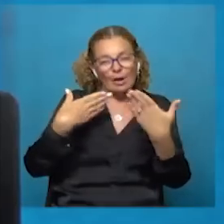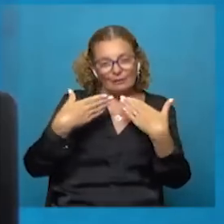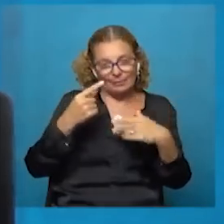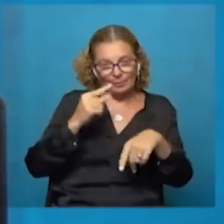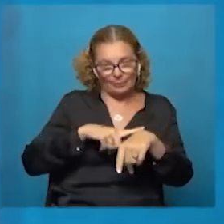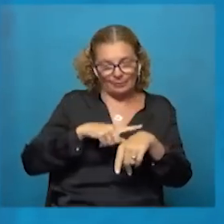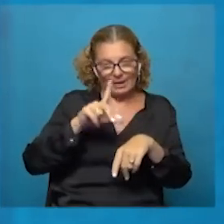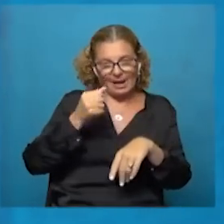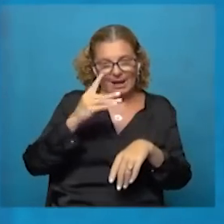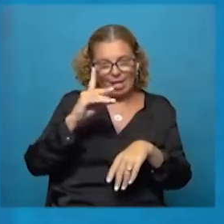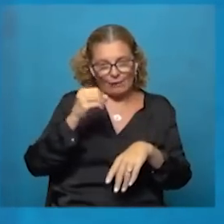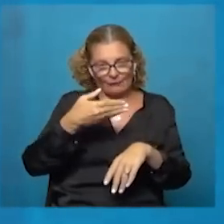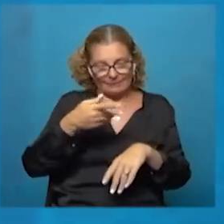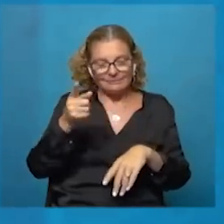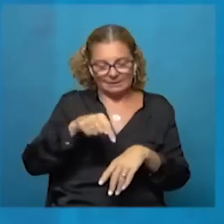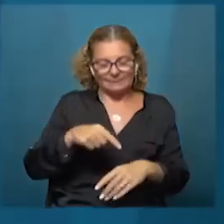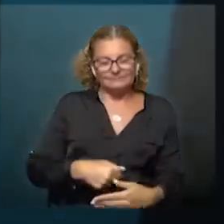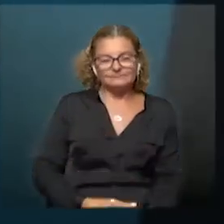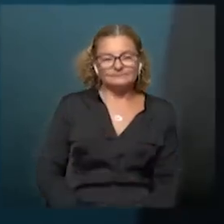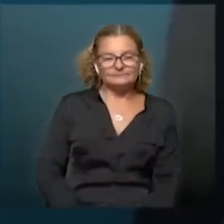aquí en la pantalla